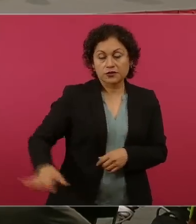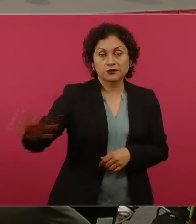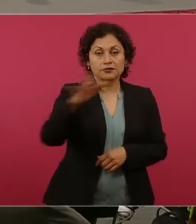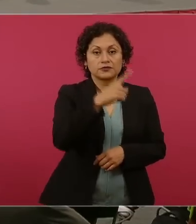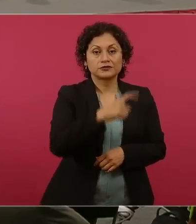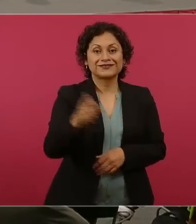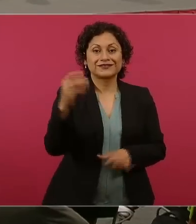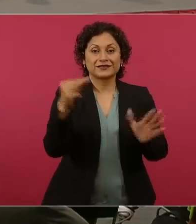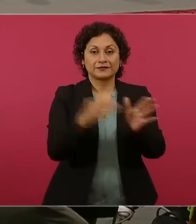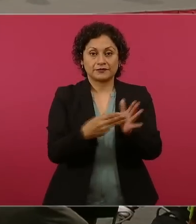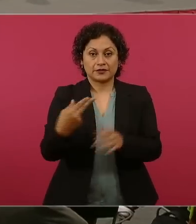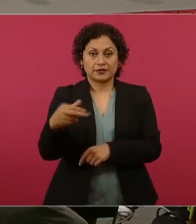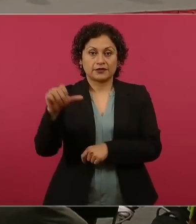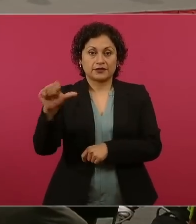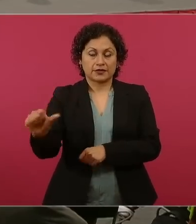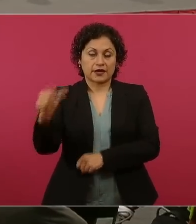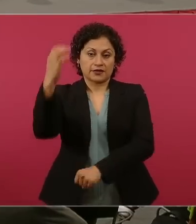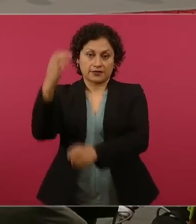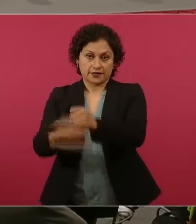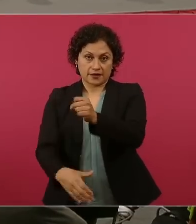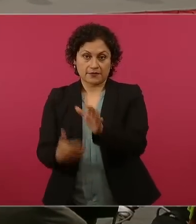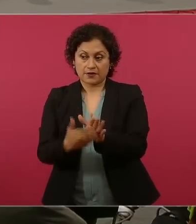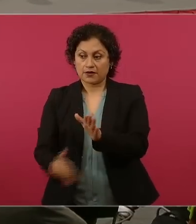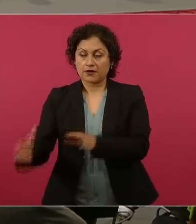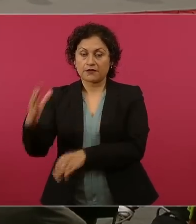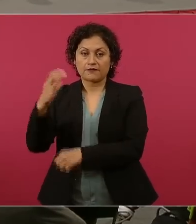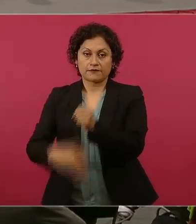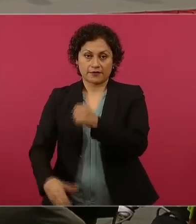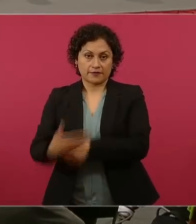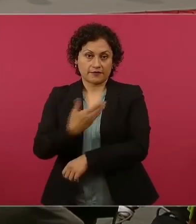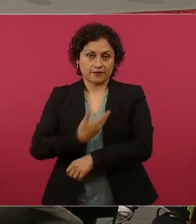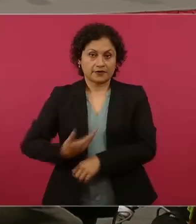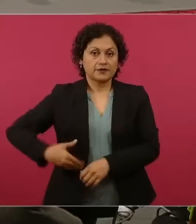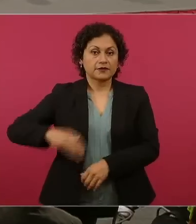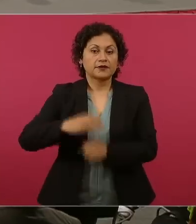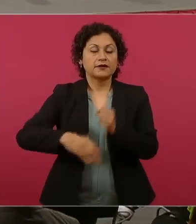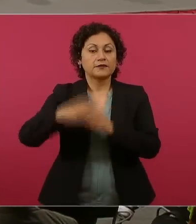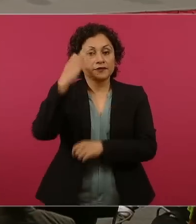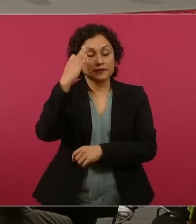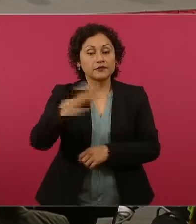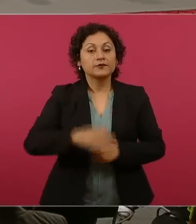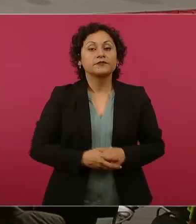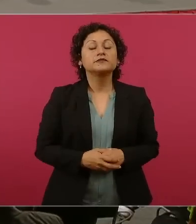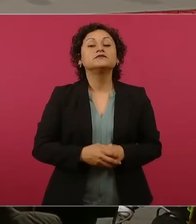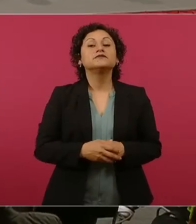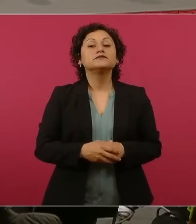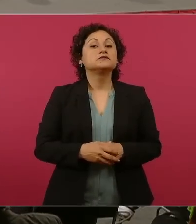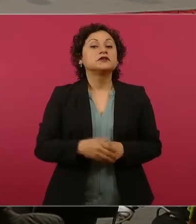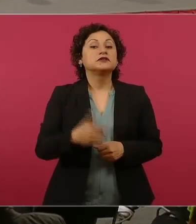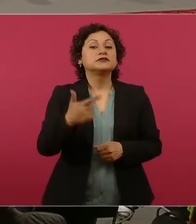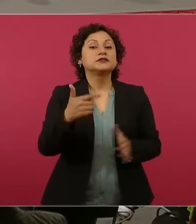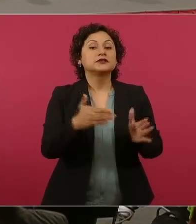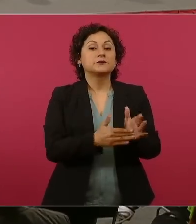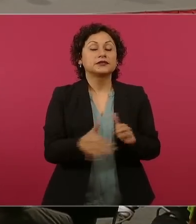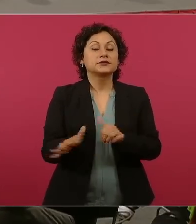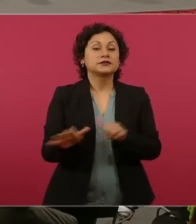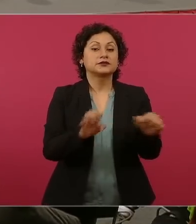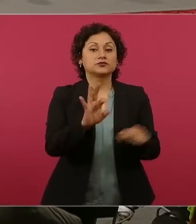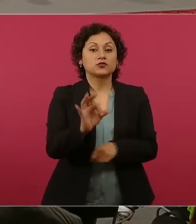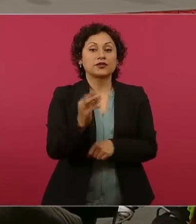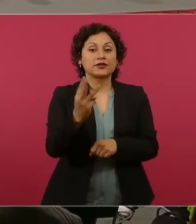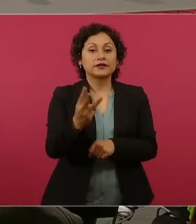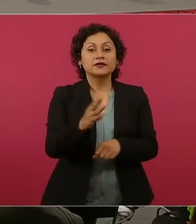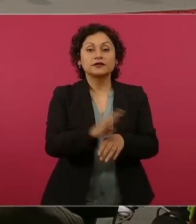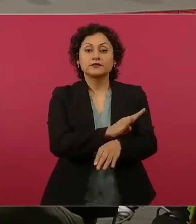que se considera terminar al final del sexenio. Los productores beneficiados van a ser 7.643 y a la fecha